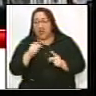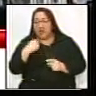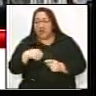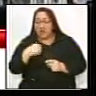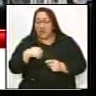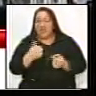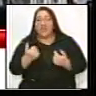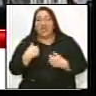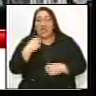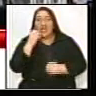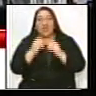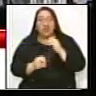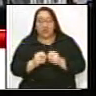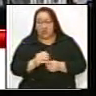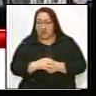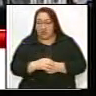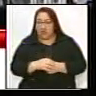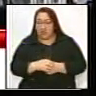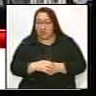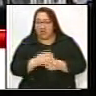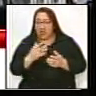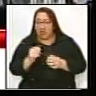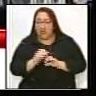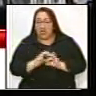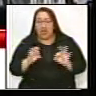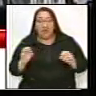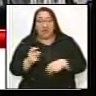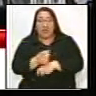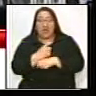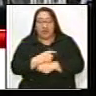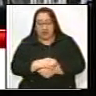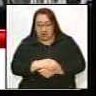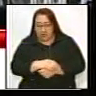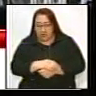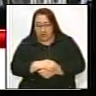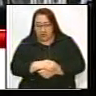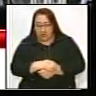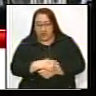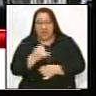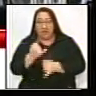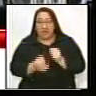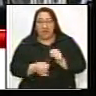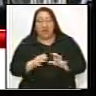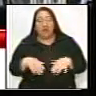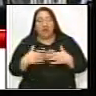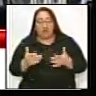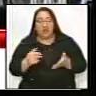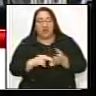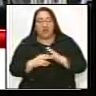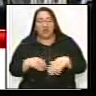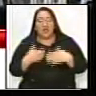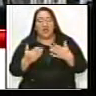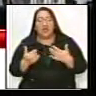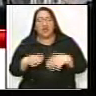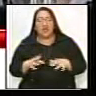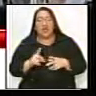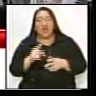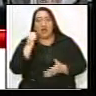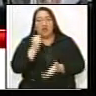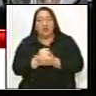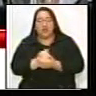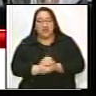municipalidad debe de absolver de manera inmediata, para que finalmente se pueda dar ya